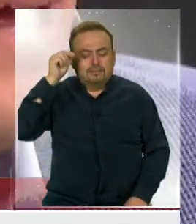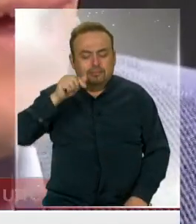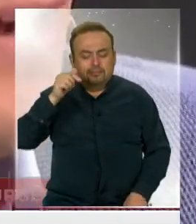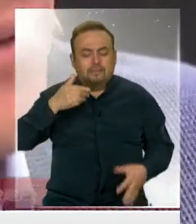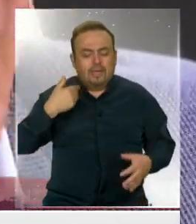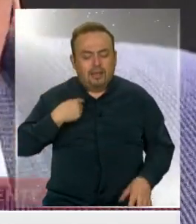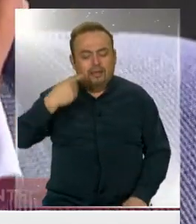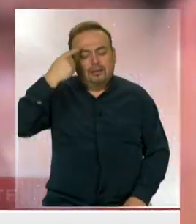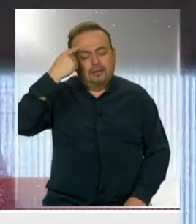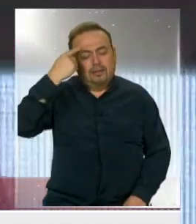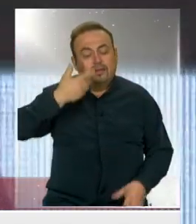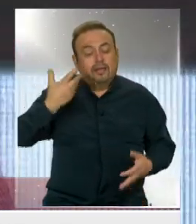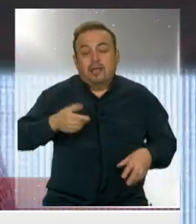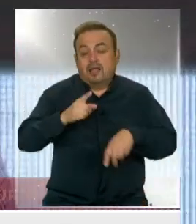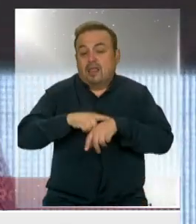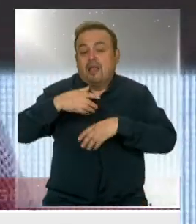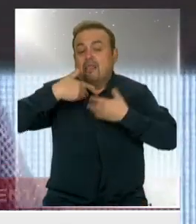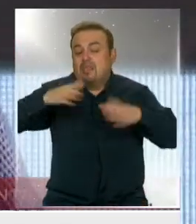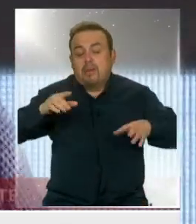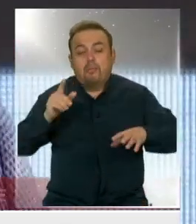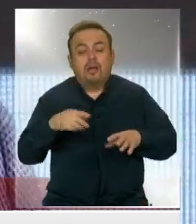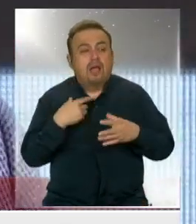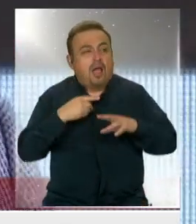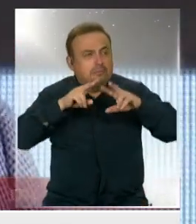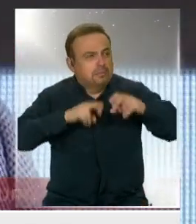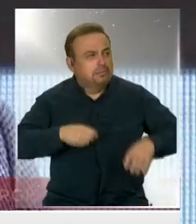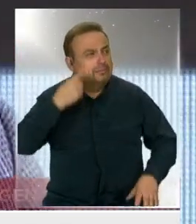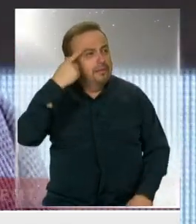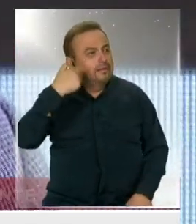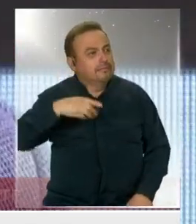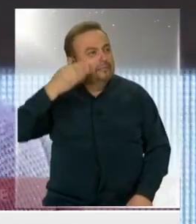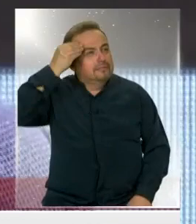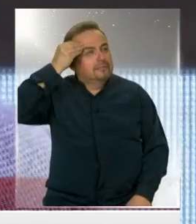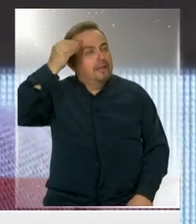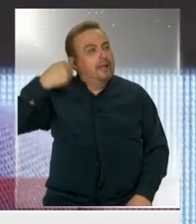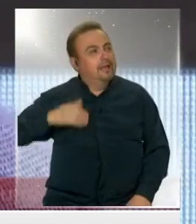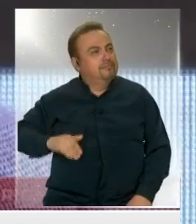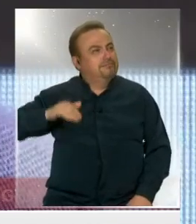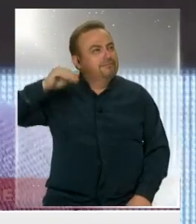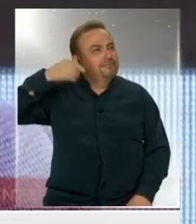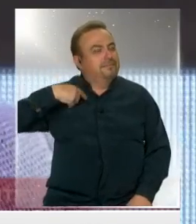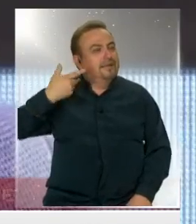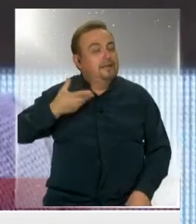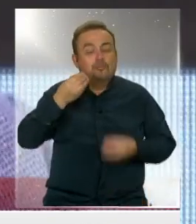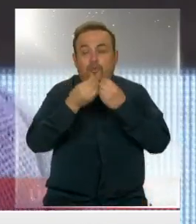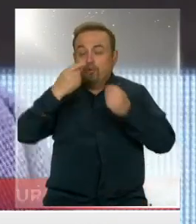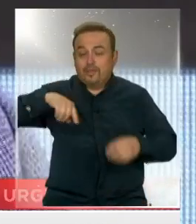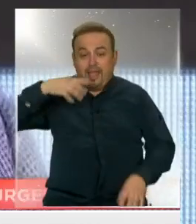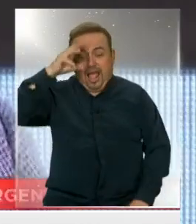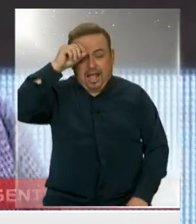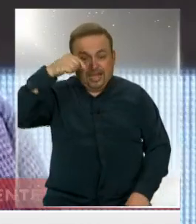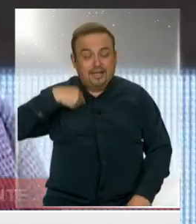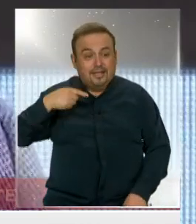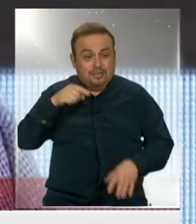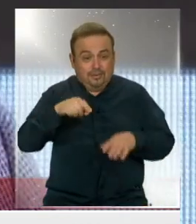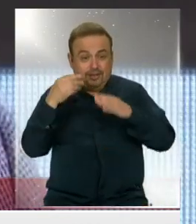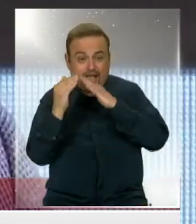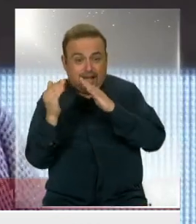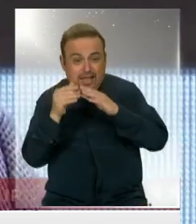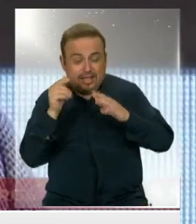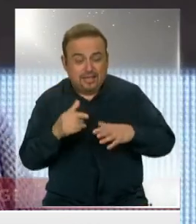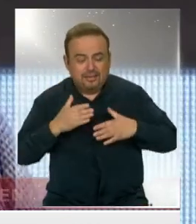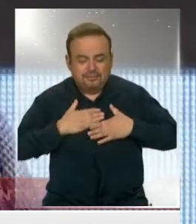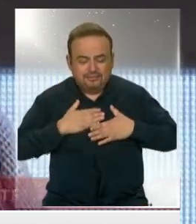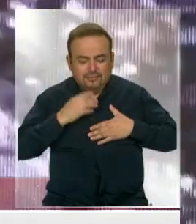me viene eso ahora. Después habrá tiempo para analizarlo, pero me viene eso, como seguramente le pasa a los millones de argentinos que están en la casa. Te viene una noche